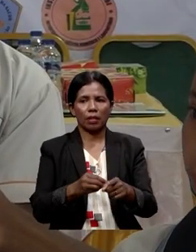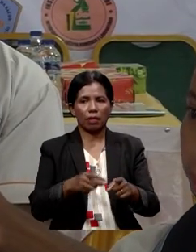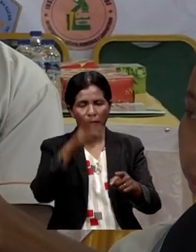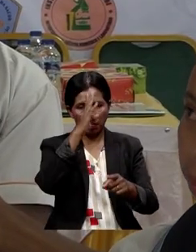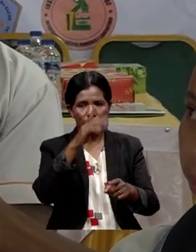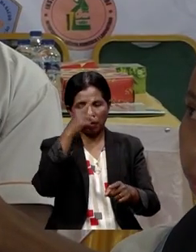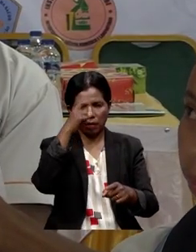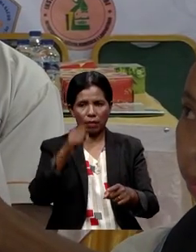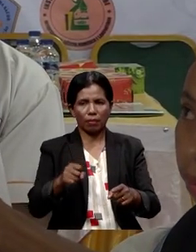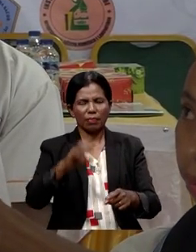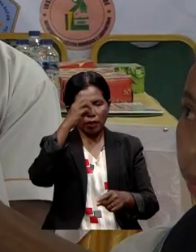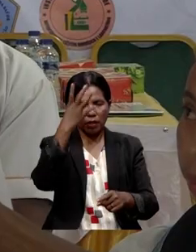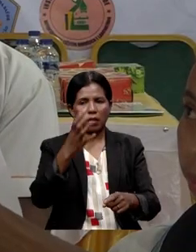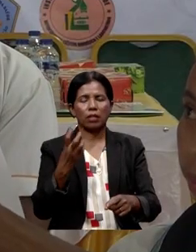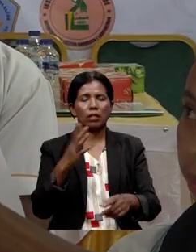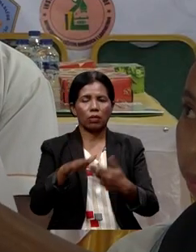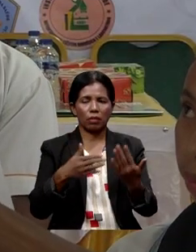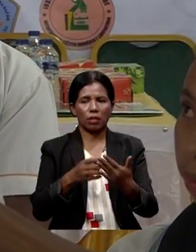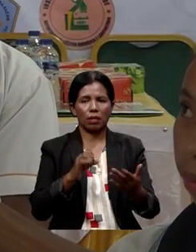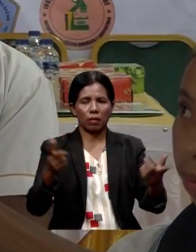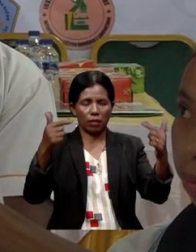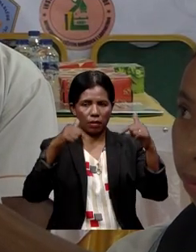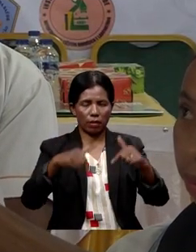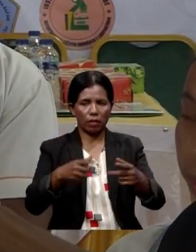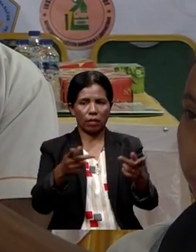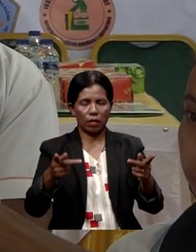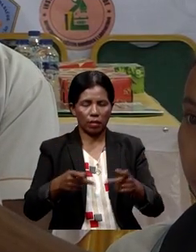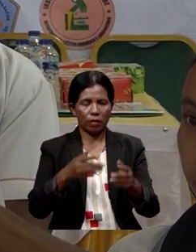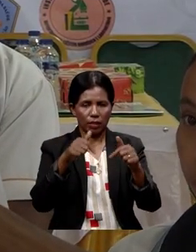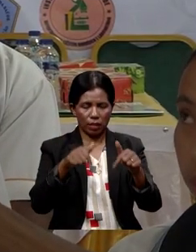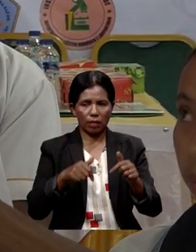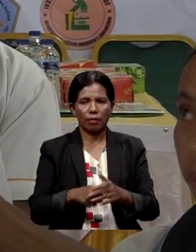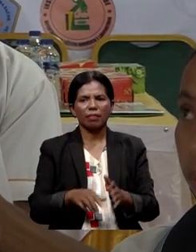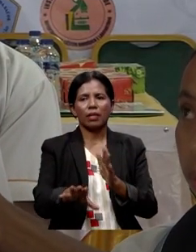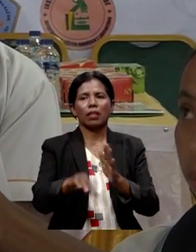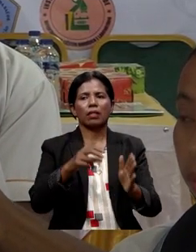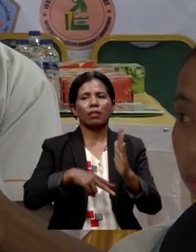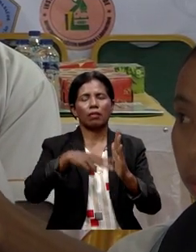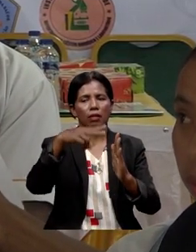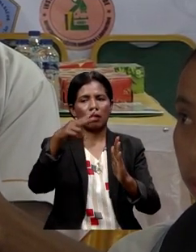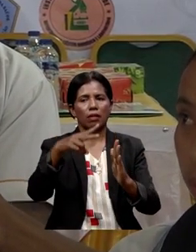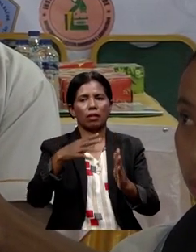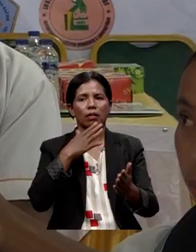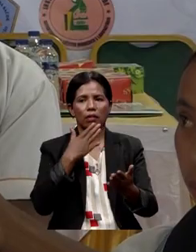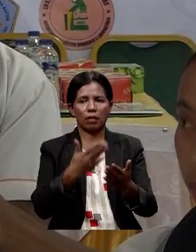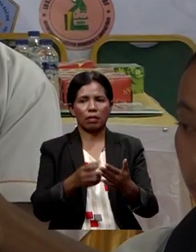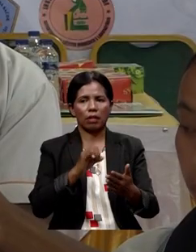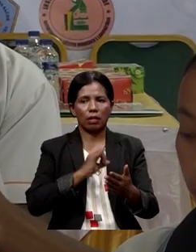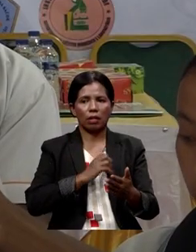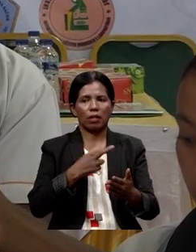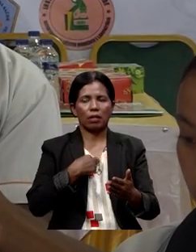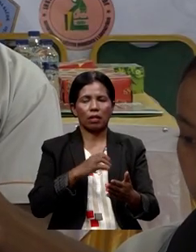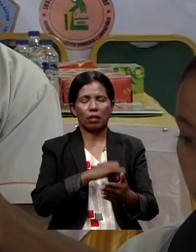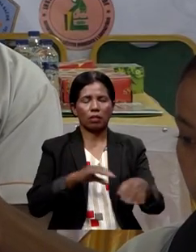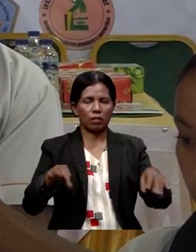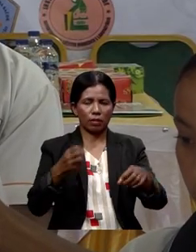tamba, com a graça Tomac, ao bela, toma a passo de ane. No hay tan valor ni bien maca satisfacción ni a rasi durante